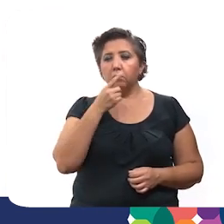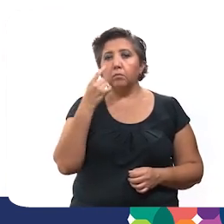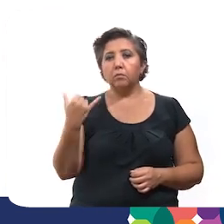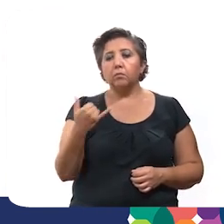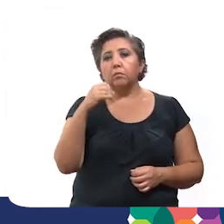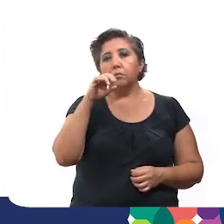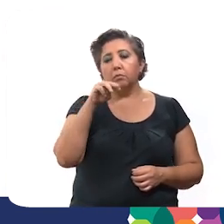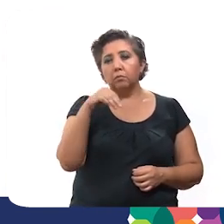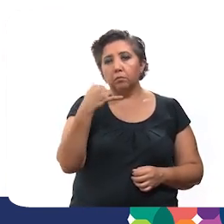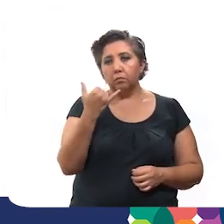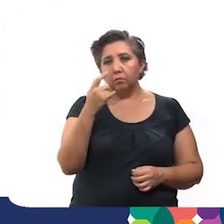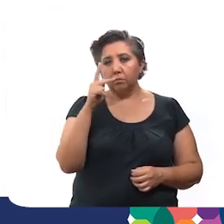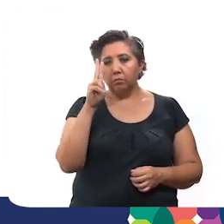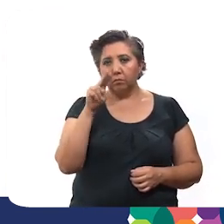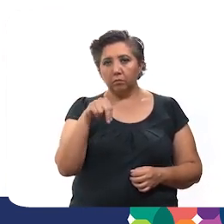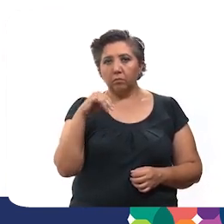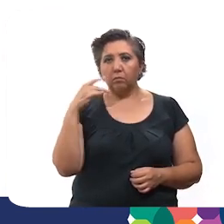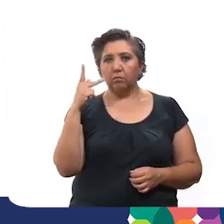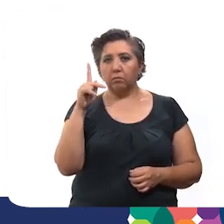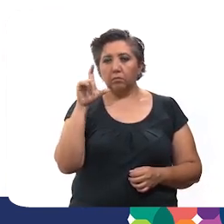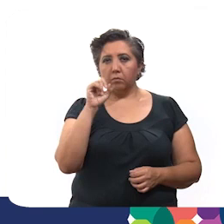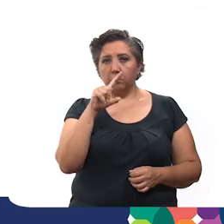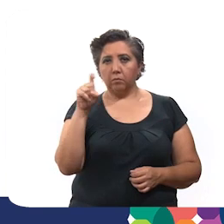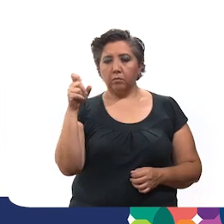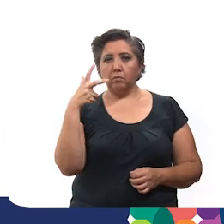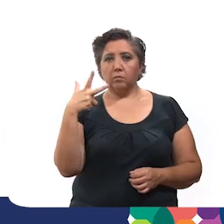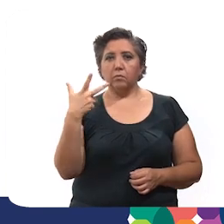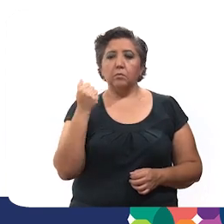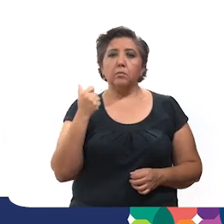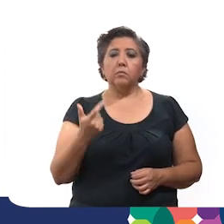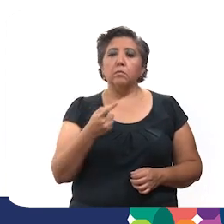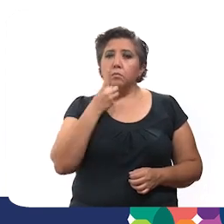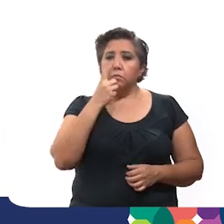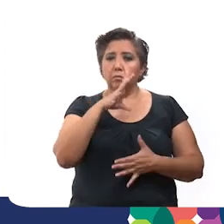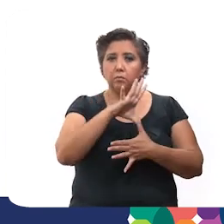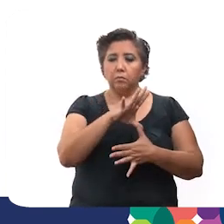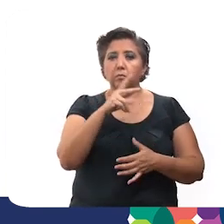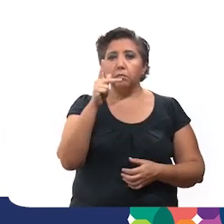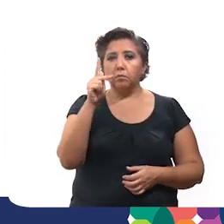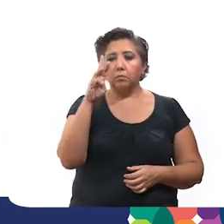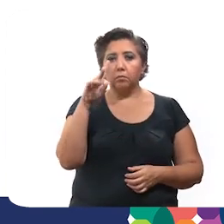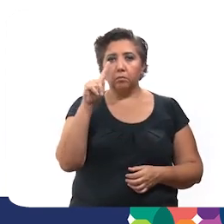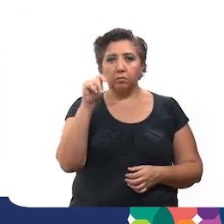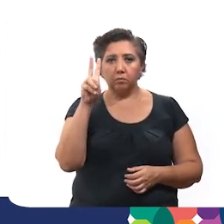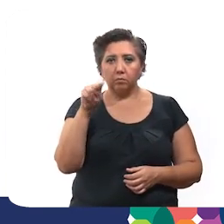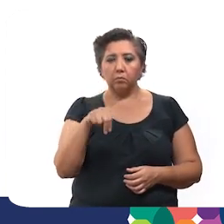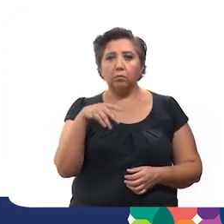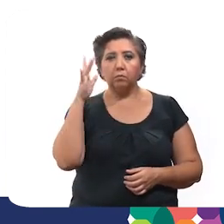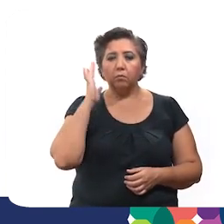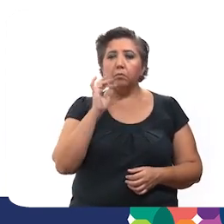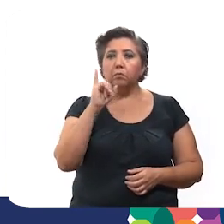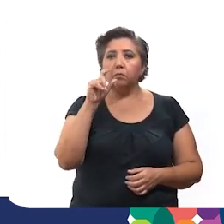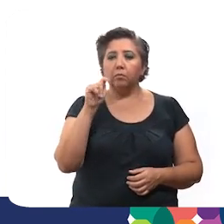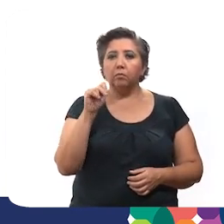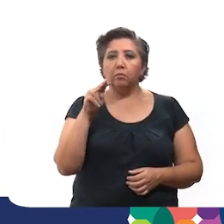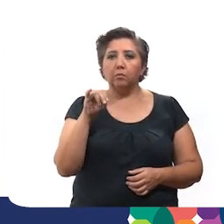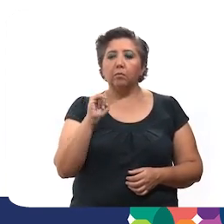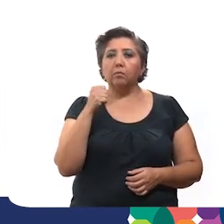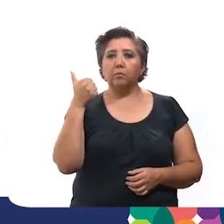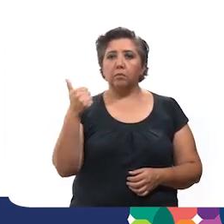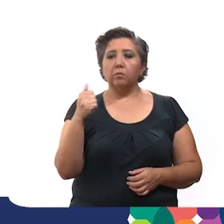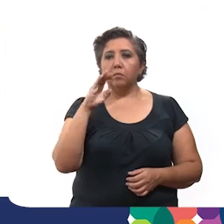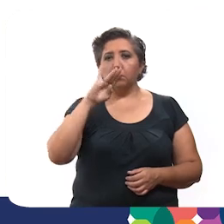Sur, Mayapán, Plan de Ayala Sur y Polígono 108 7, Las Américas, Pacaptún, Pensiones y San Antonio Xluch